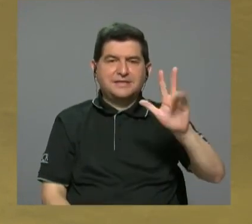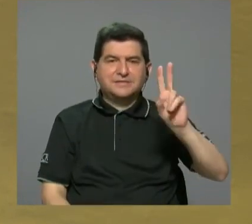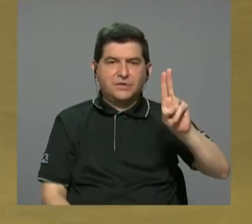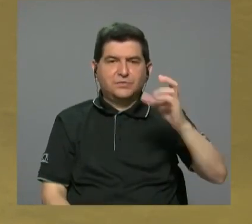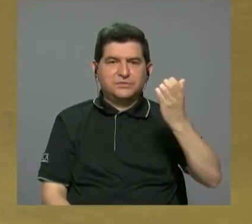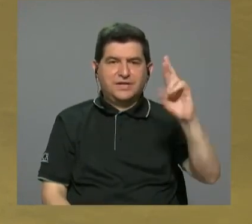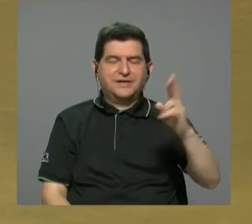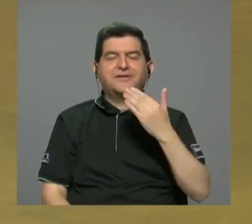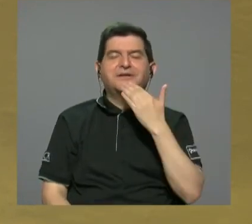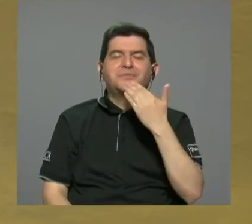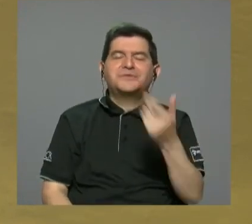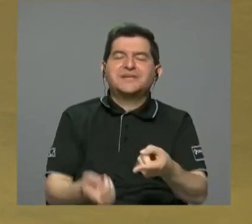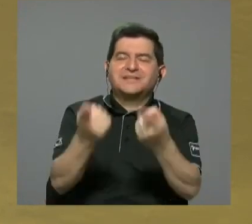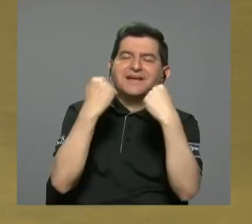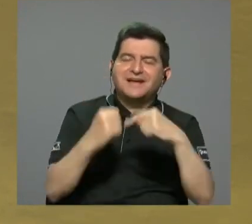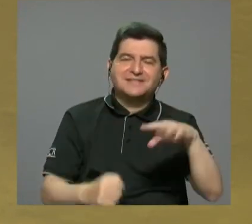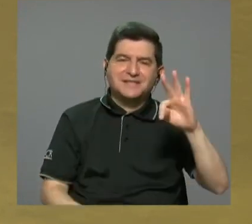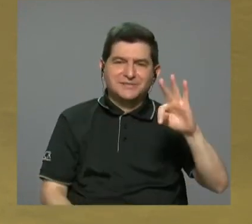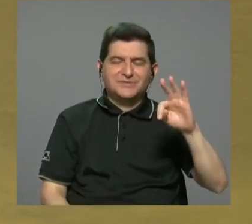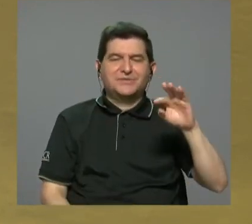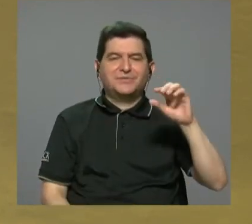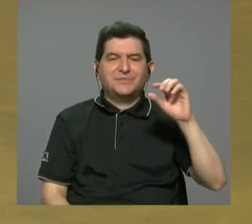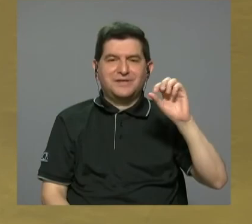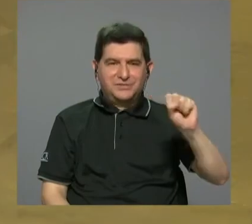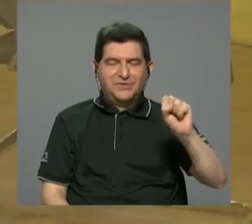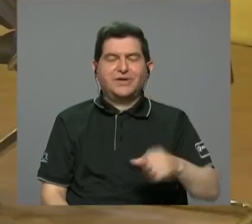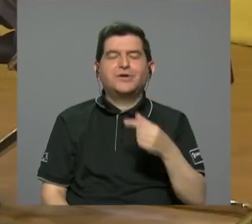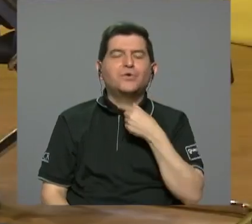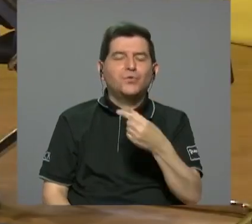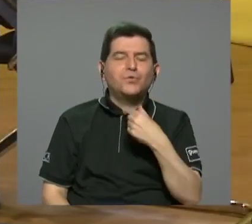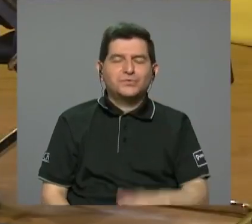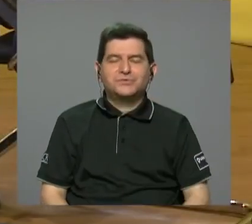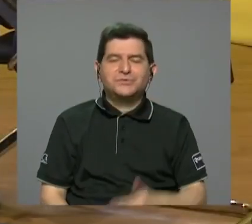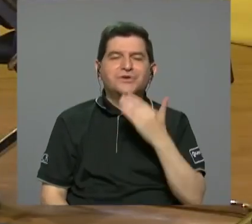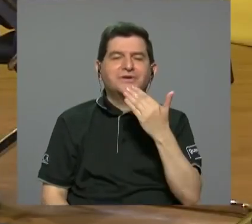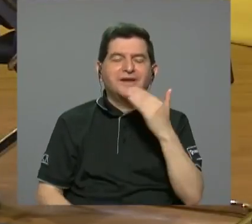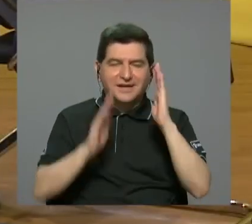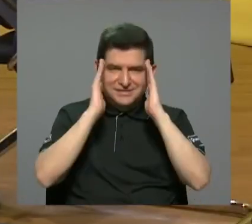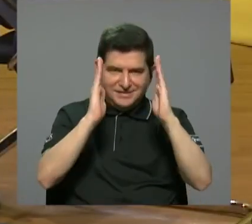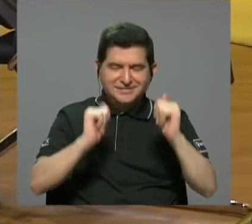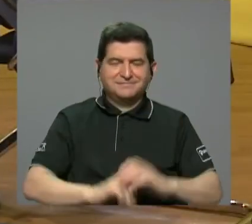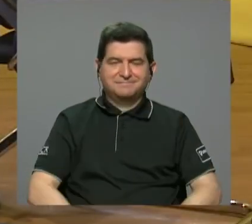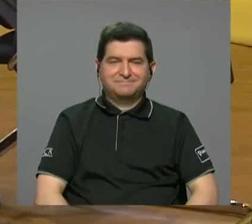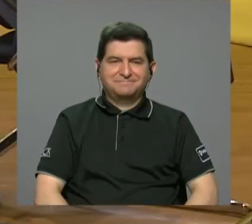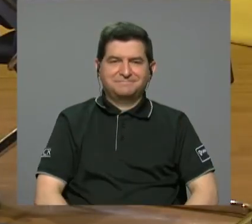Gracias por venir, don Tomás. Un gran gusto de haberlos visto, además. Muchas gracias por la atención.